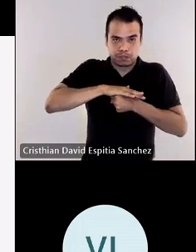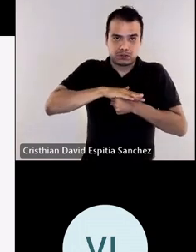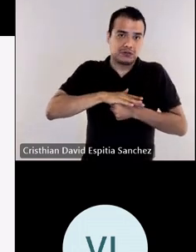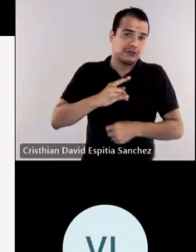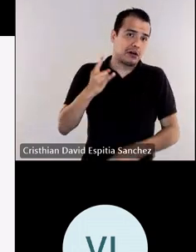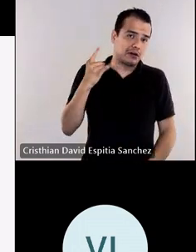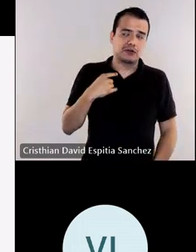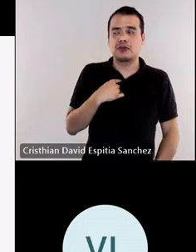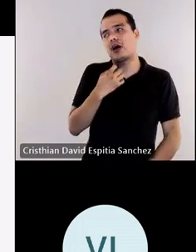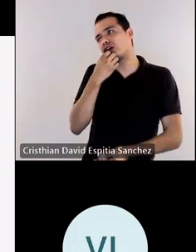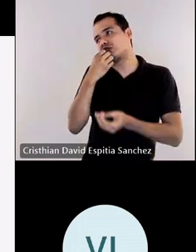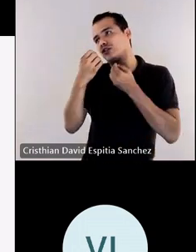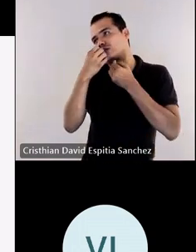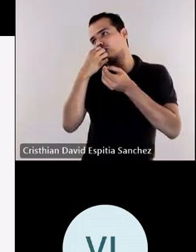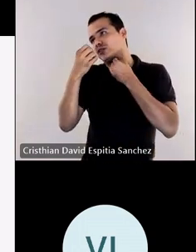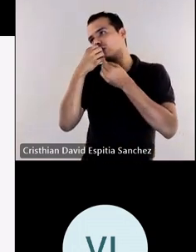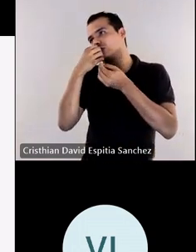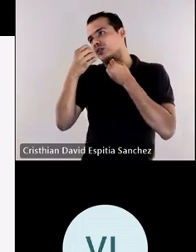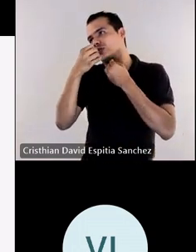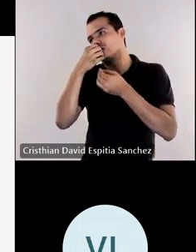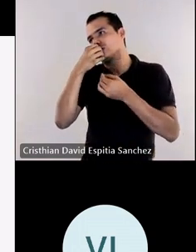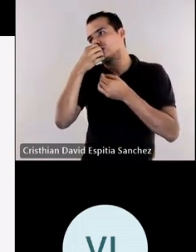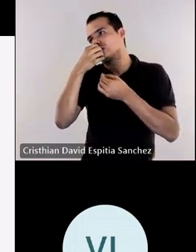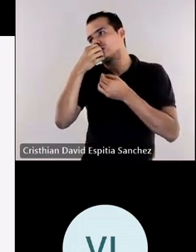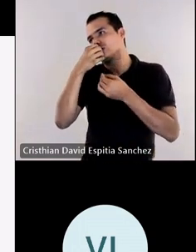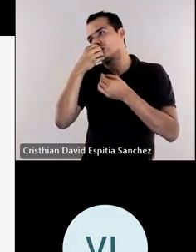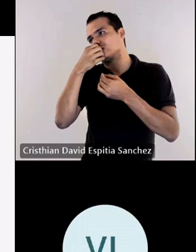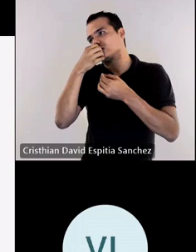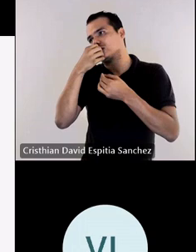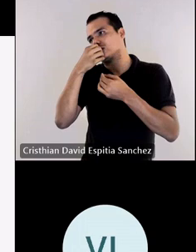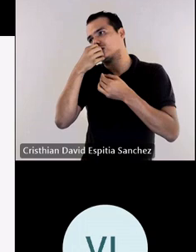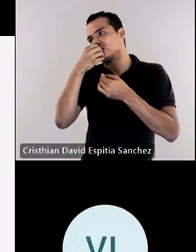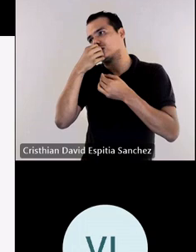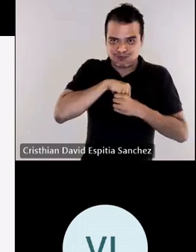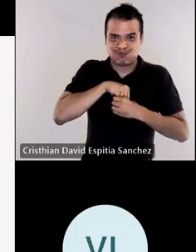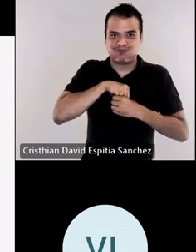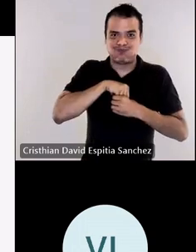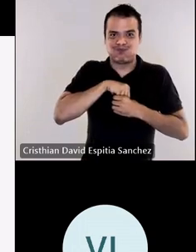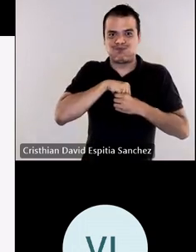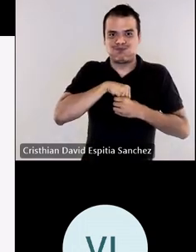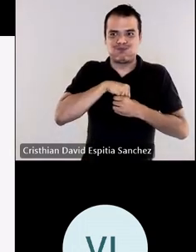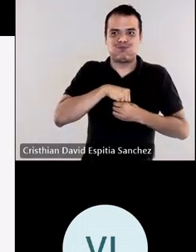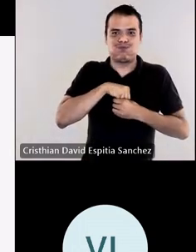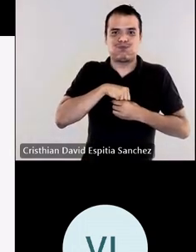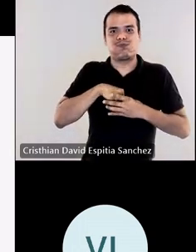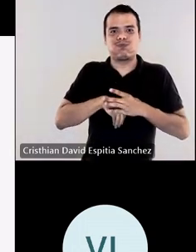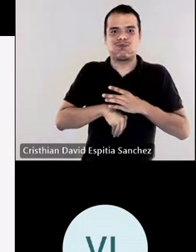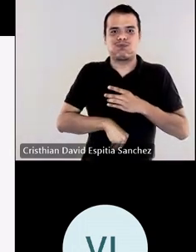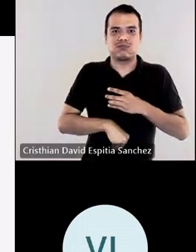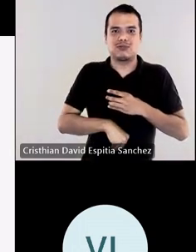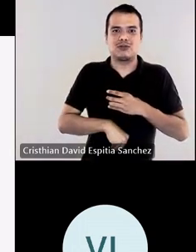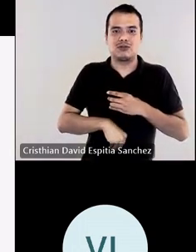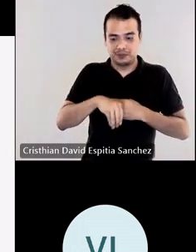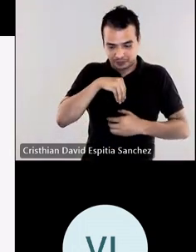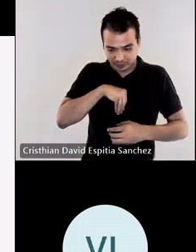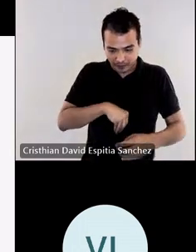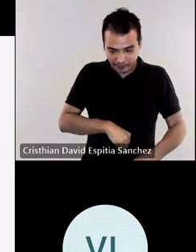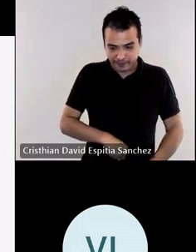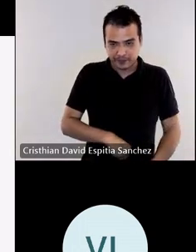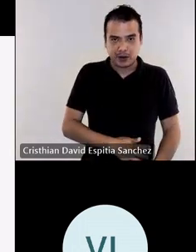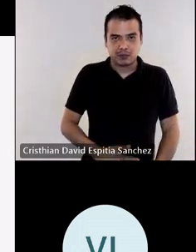comiendo algún alimento y este alimento no pasó por la vía digestiva, sino que pasó lamentablemente por la vía